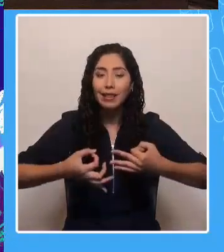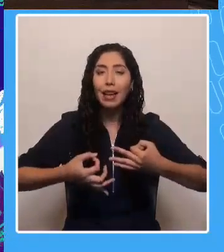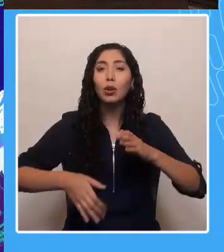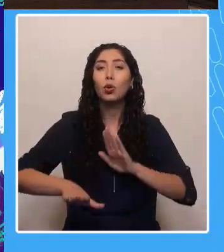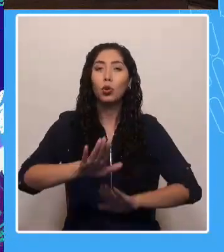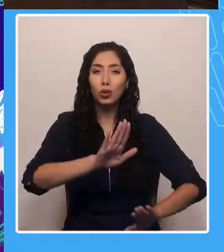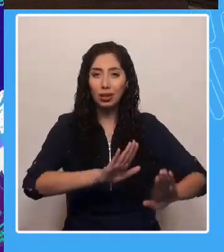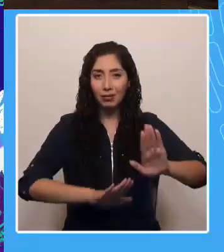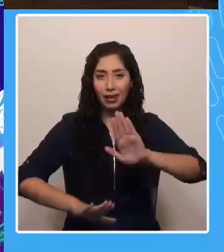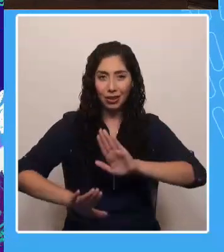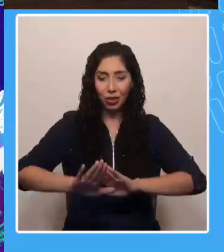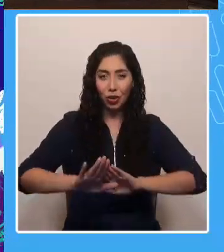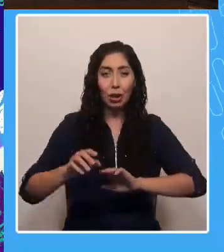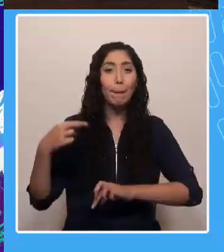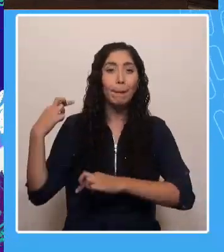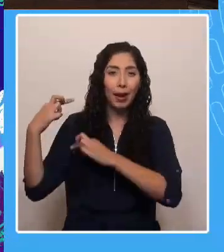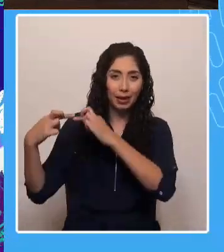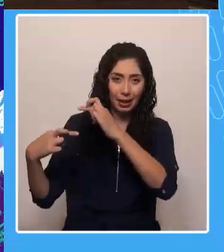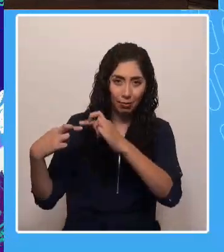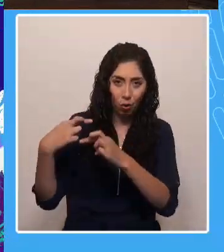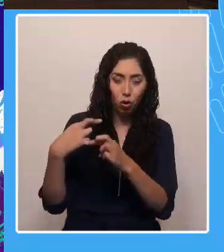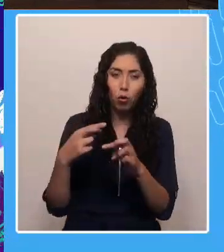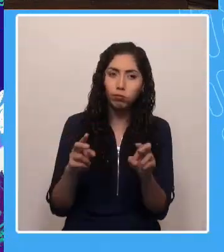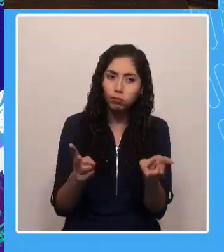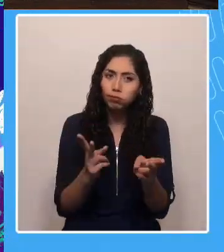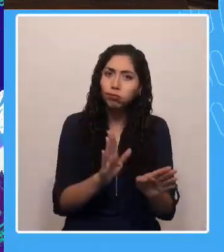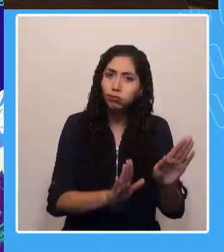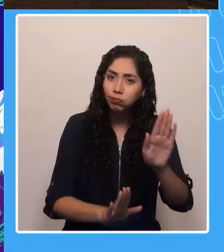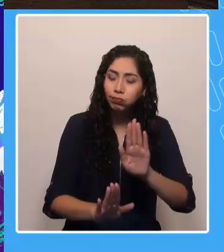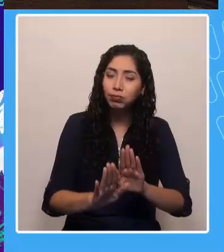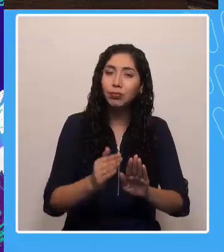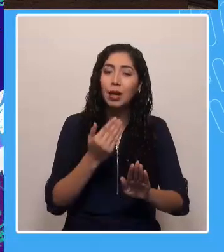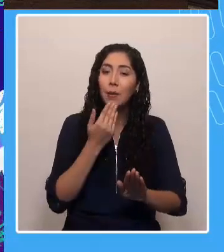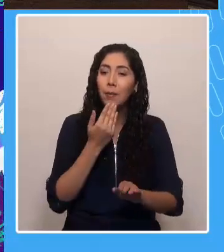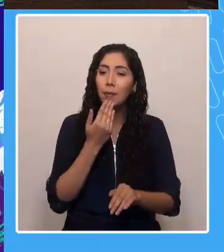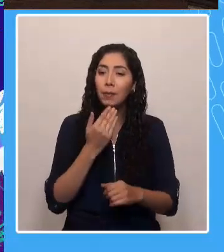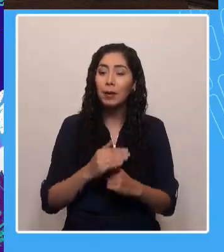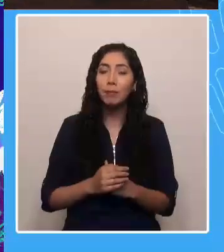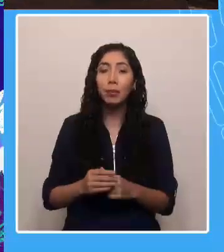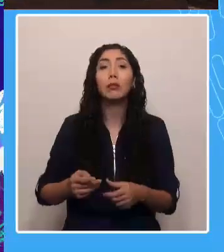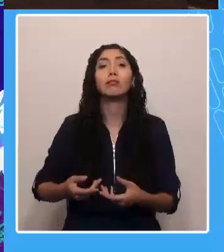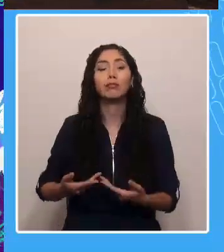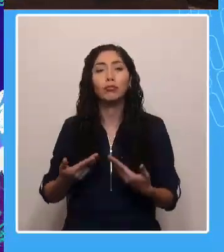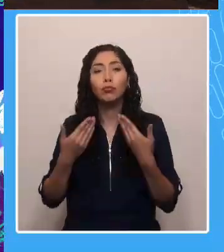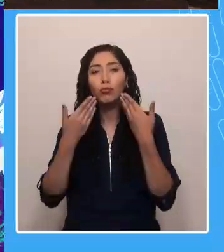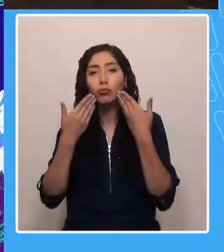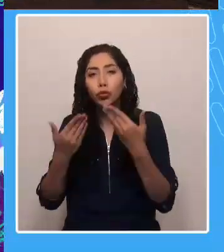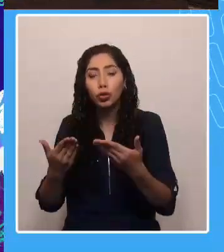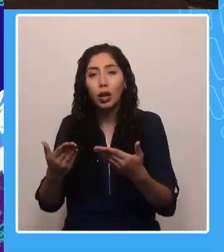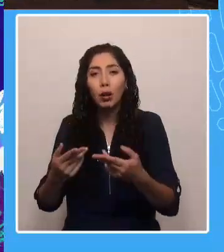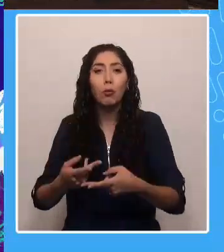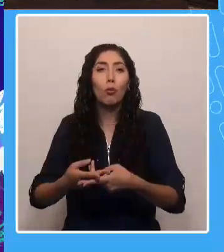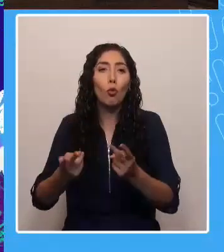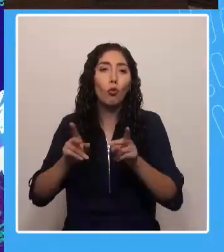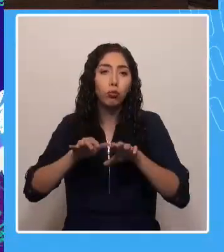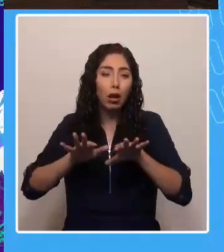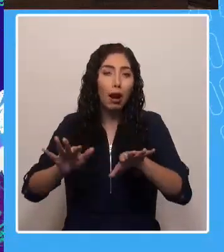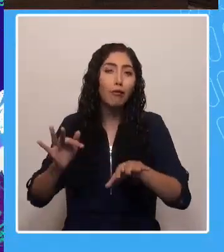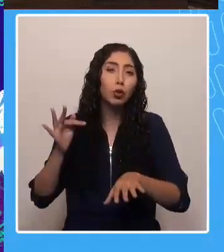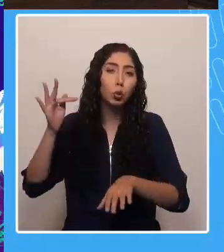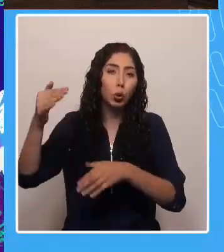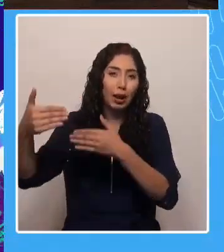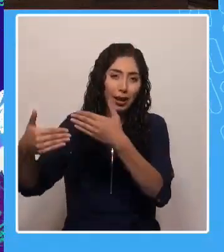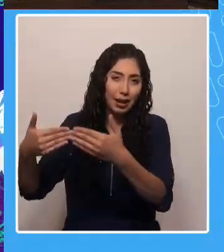conservación, revitalización, salvaguardia y transmisión a las futuras generaciones. Este informe contiene además